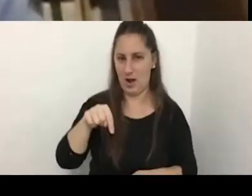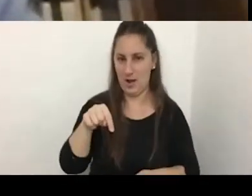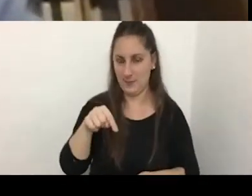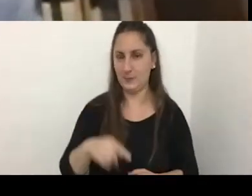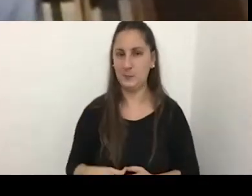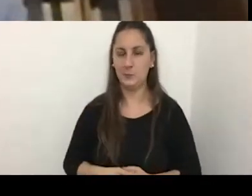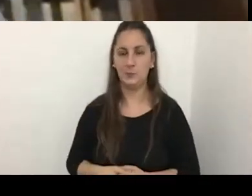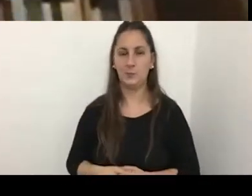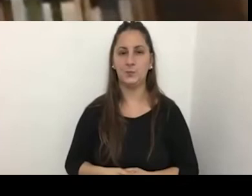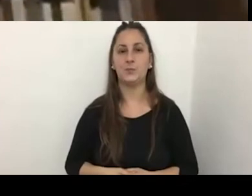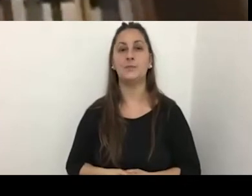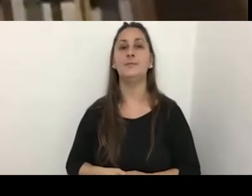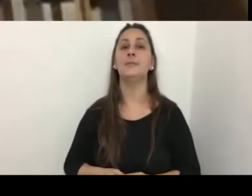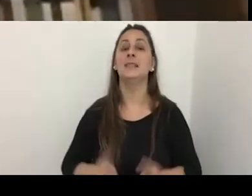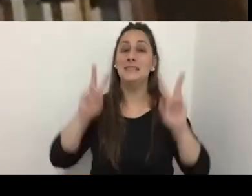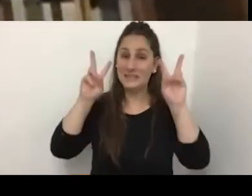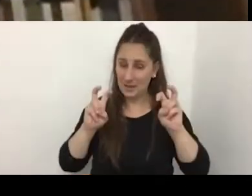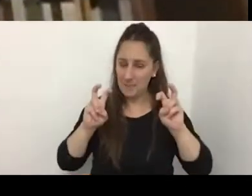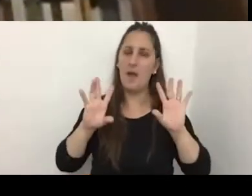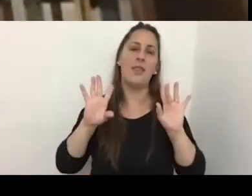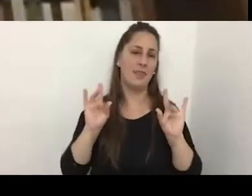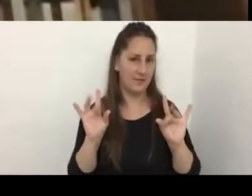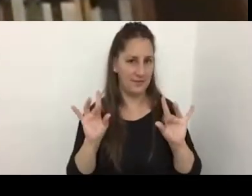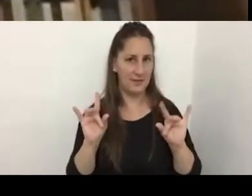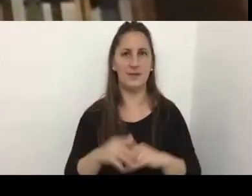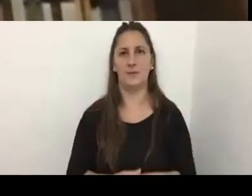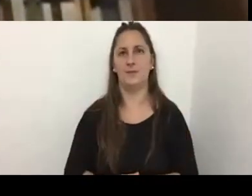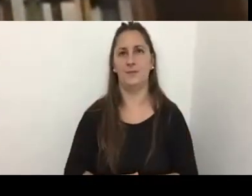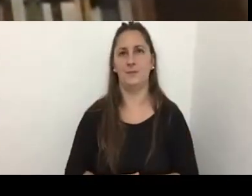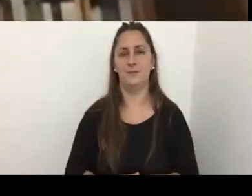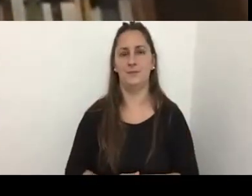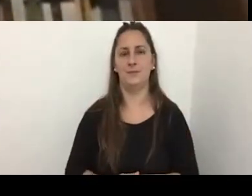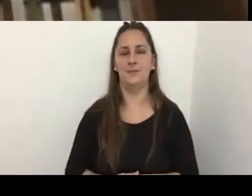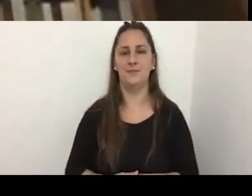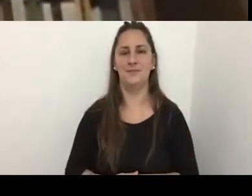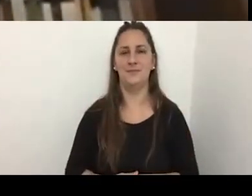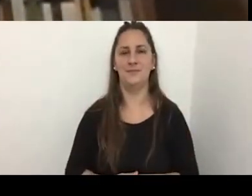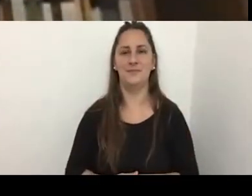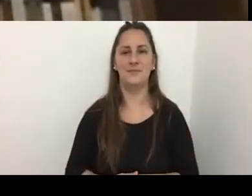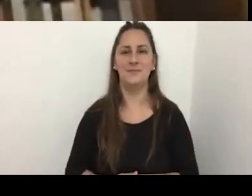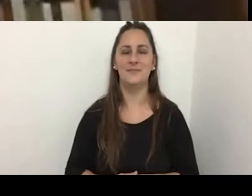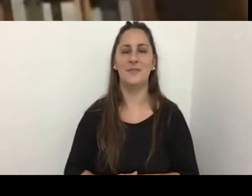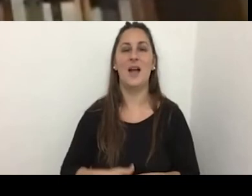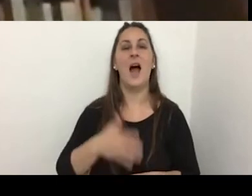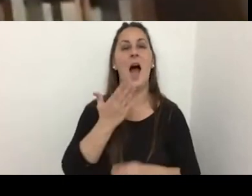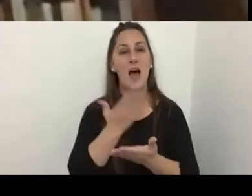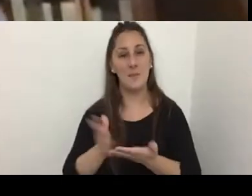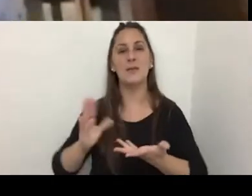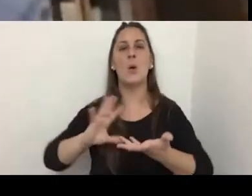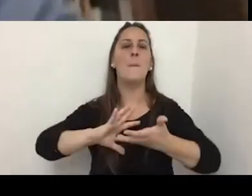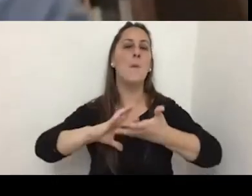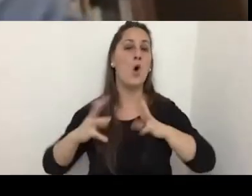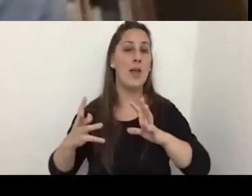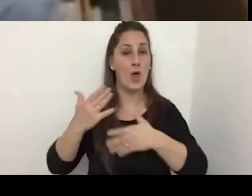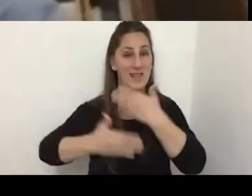el tema es muy complejo. Y entonces y además hay un modelo de desarrollo,